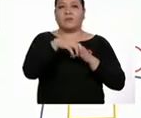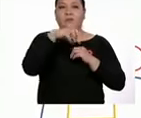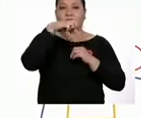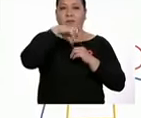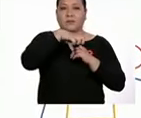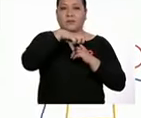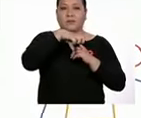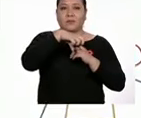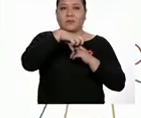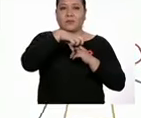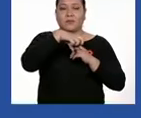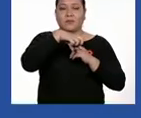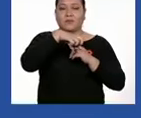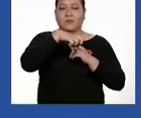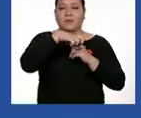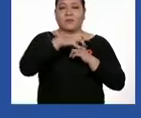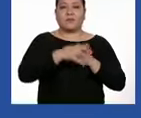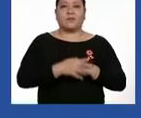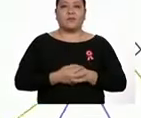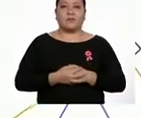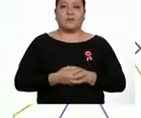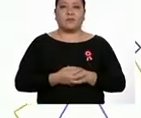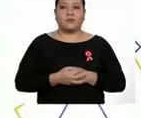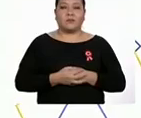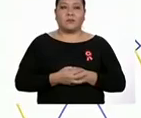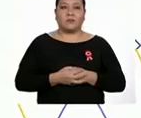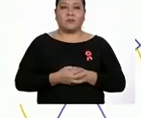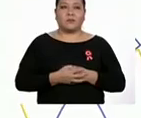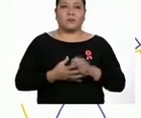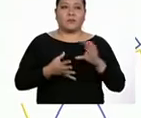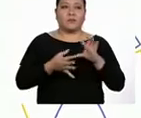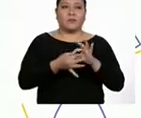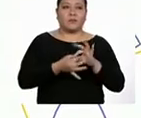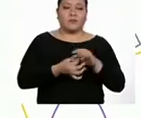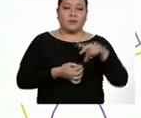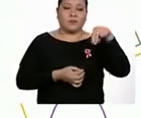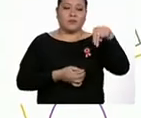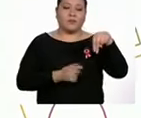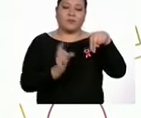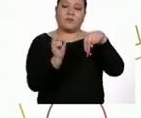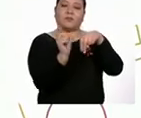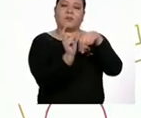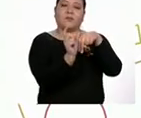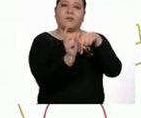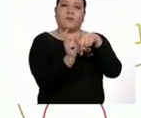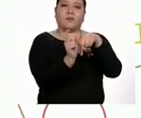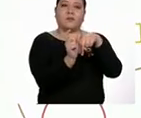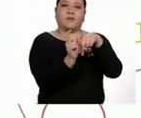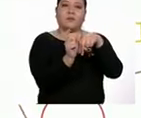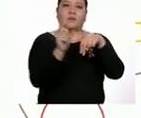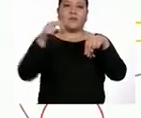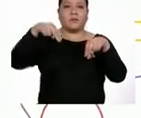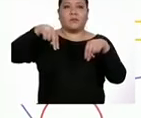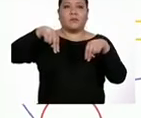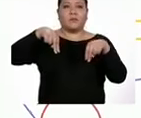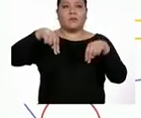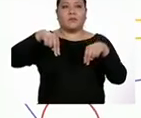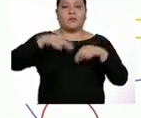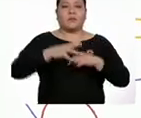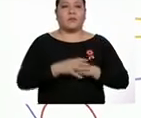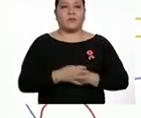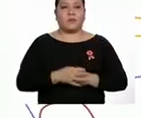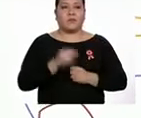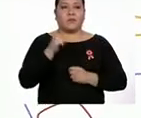de prehipertensión como P. La unión del intervalo N y el intervalo P para los valores de